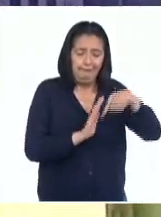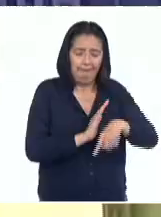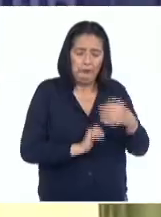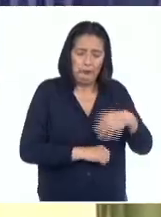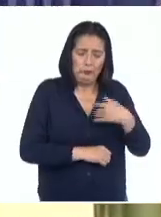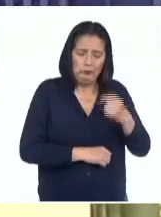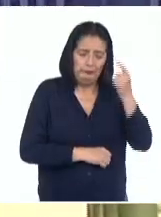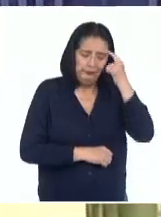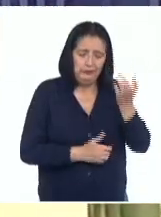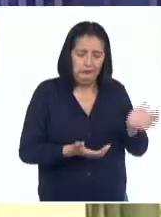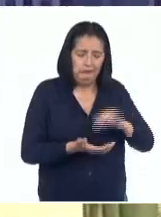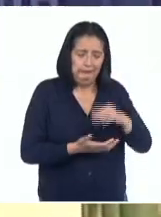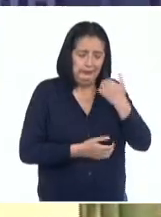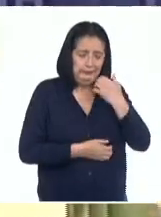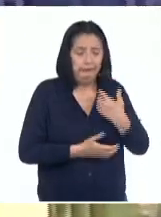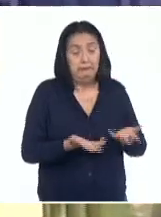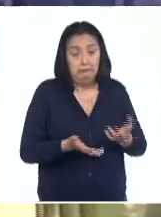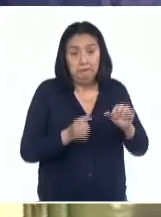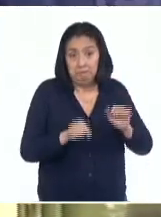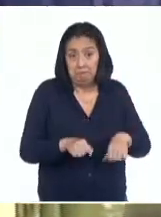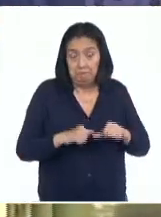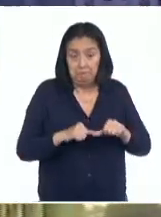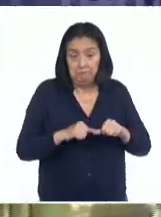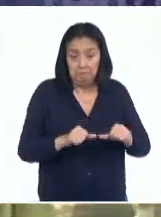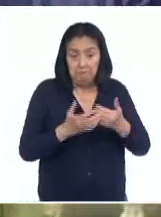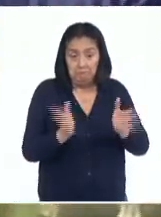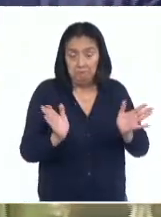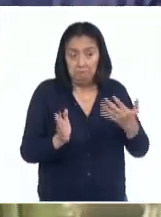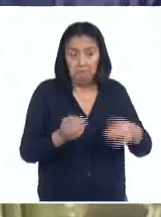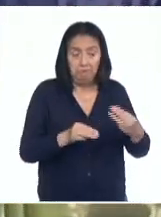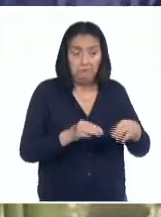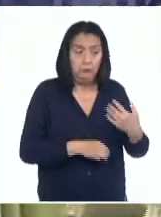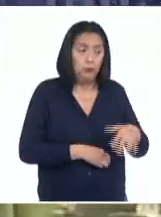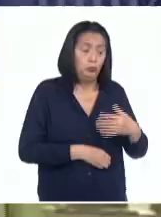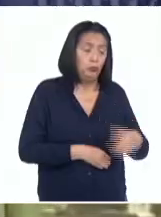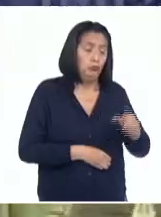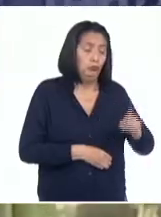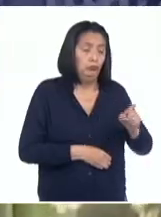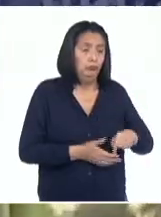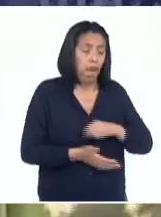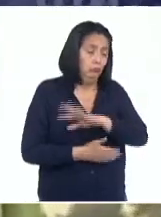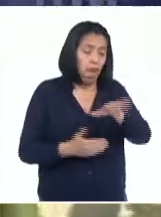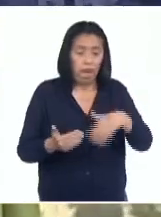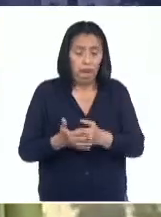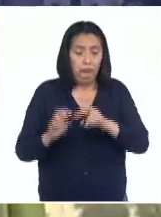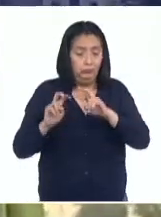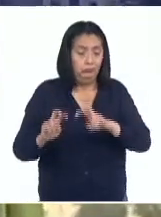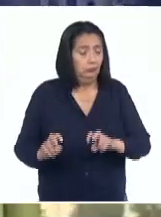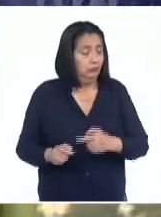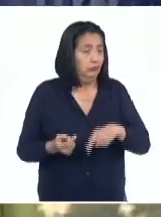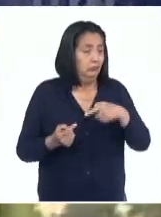cosas no pero pero si es que se mantiene abierto el mercado definitivamente tiene que pasar las pruebas todos y dejar